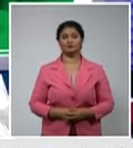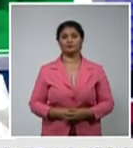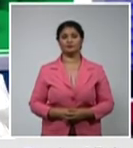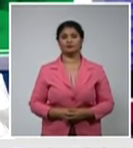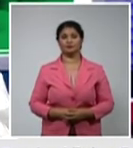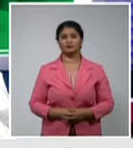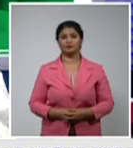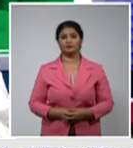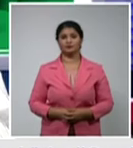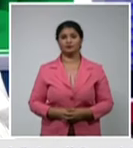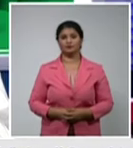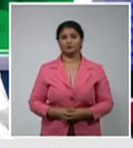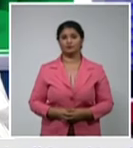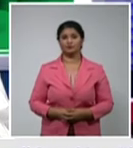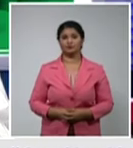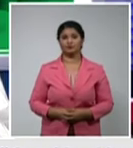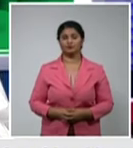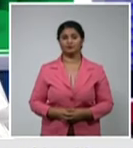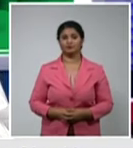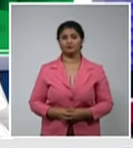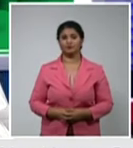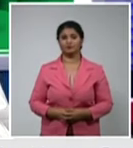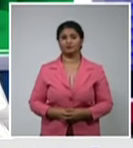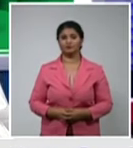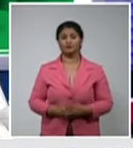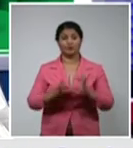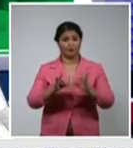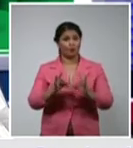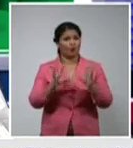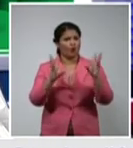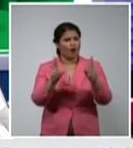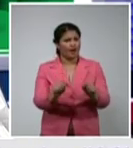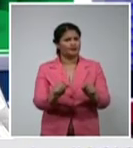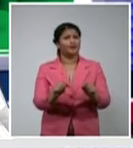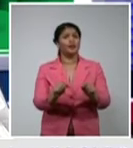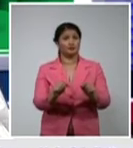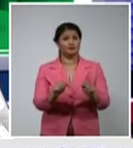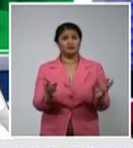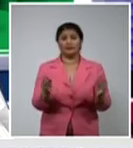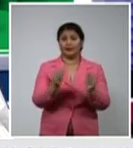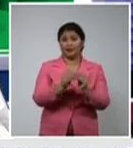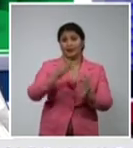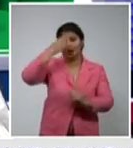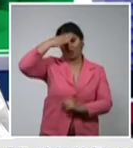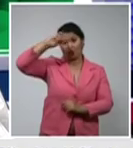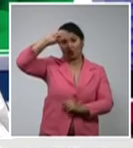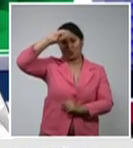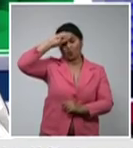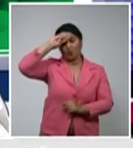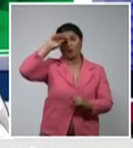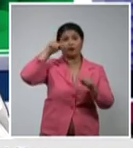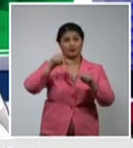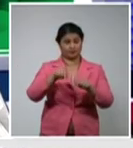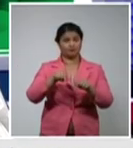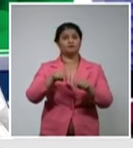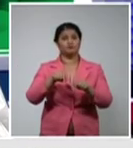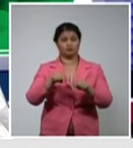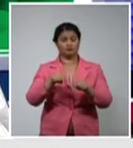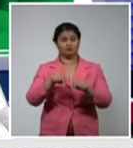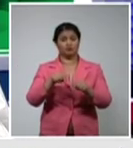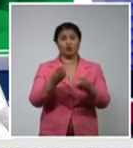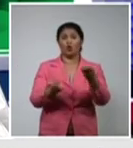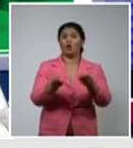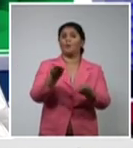que son los que se tienen en cuenta para evaluar la tasa de incidencia de casos confirmados por 100.000